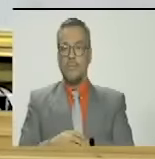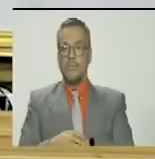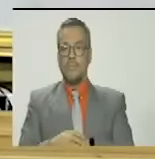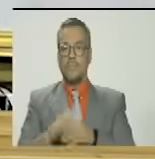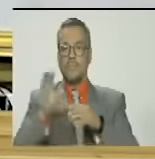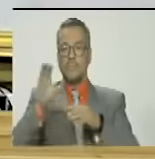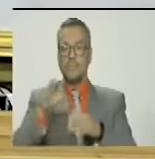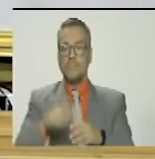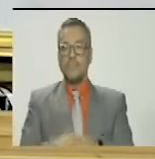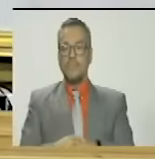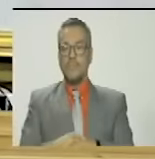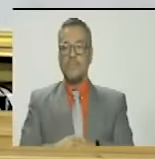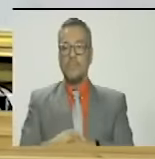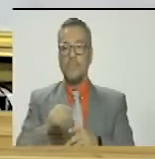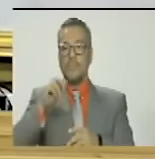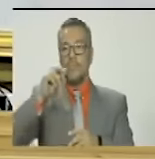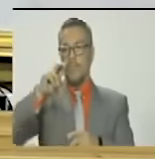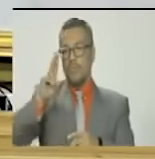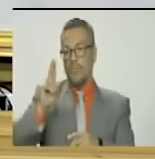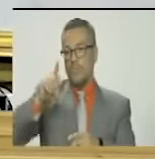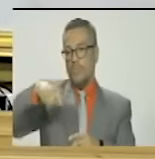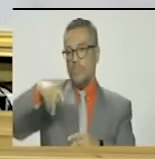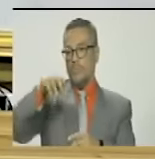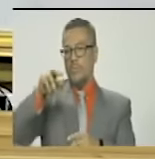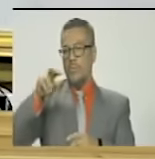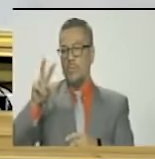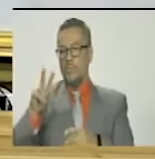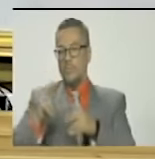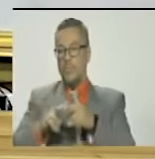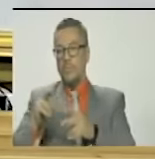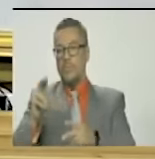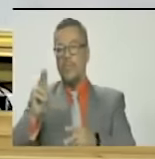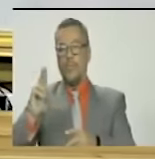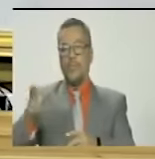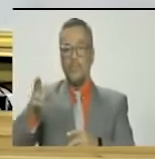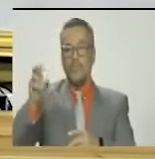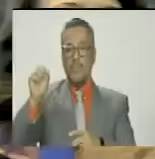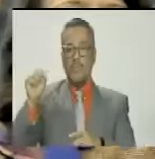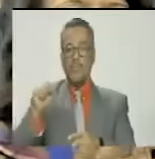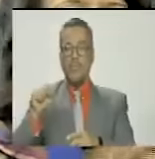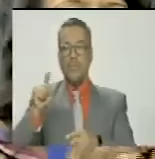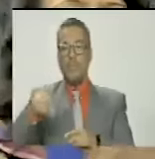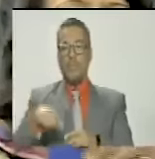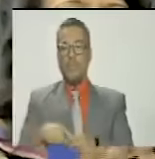Al partido UPB, en nombre del diputado Henry Hernández.